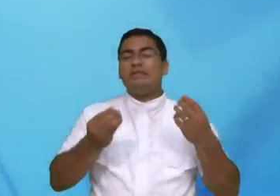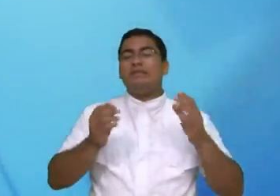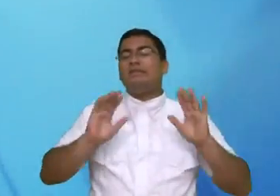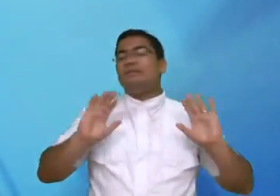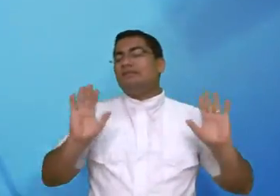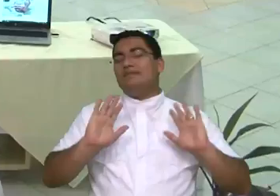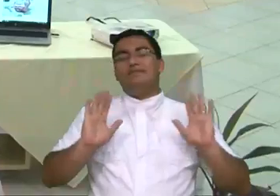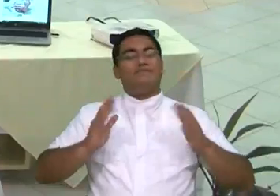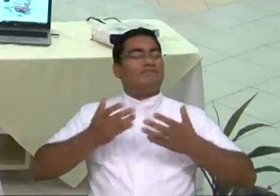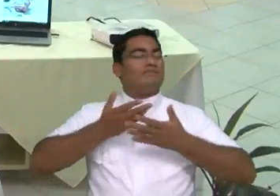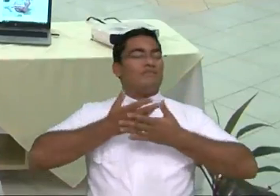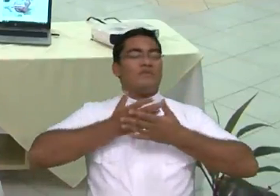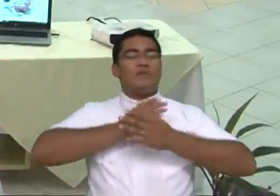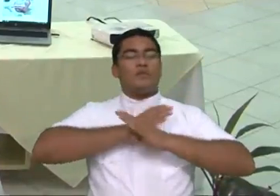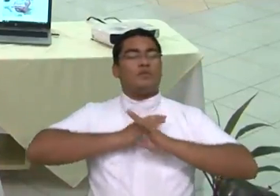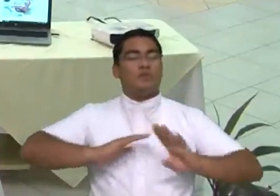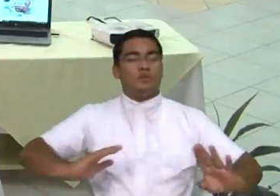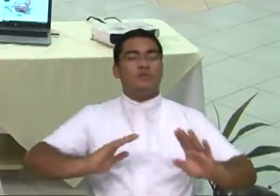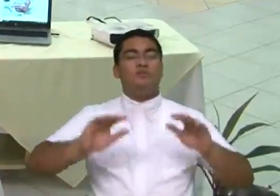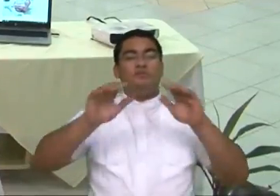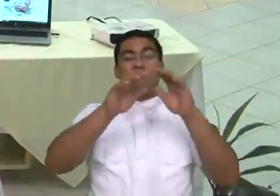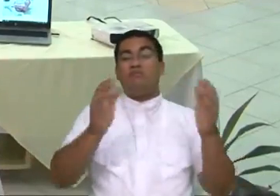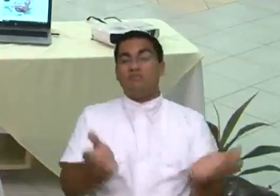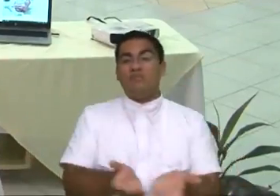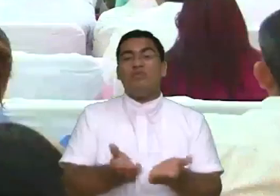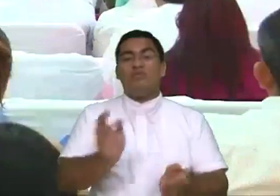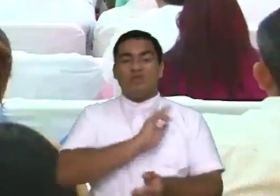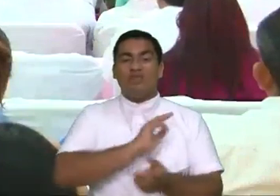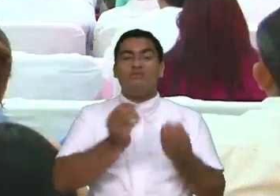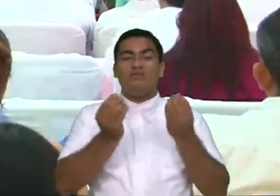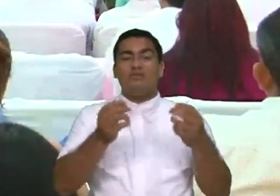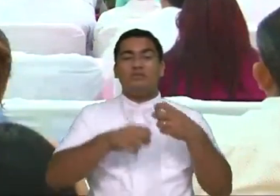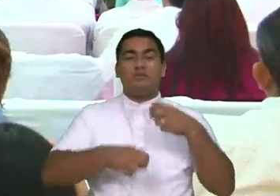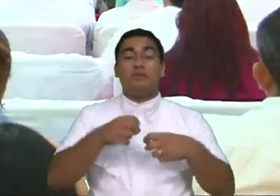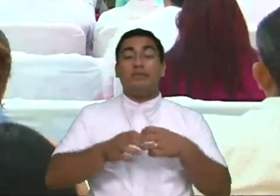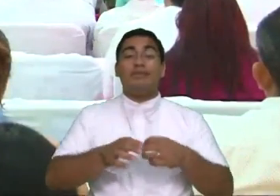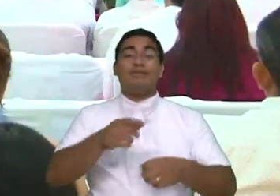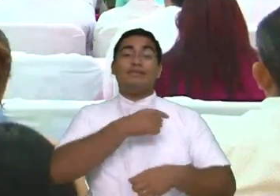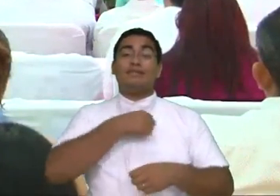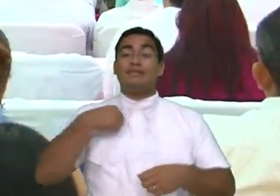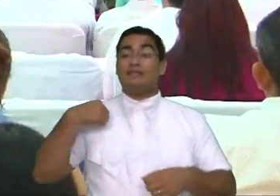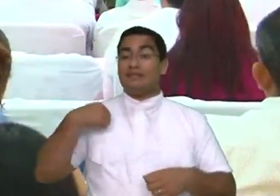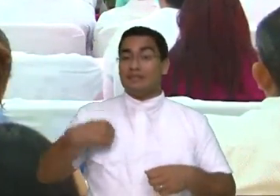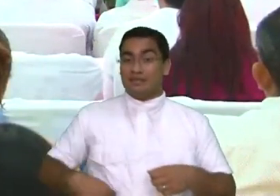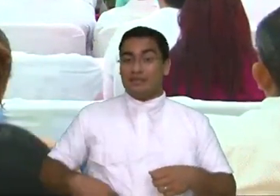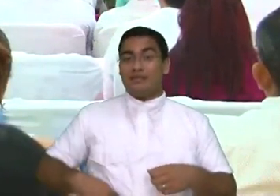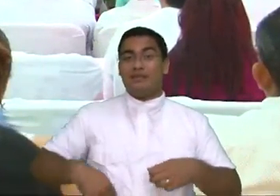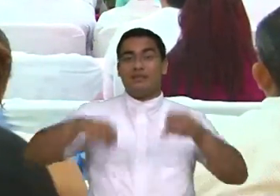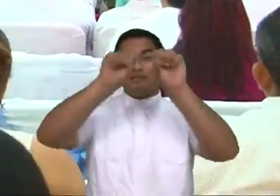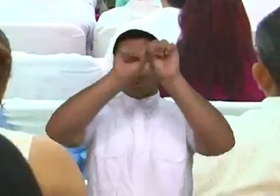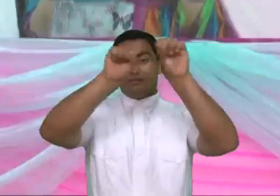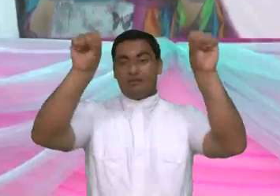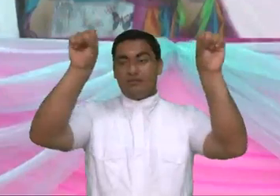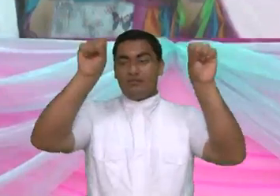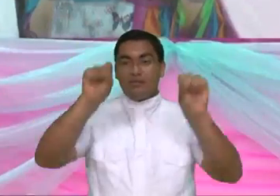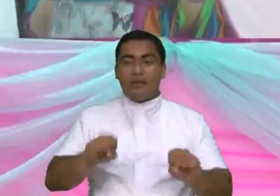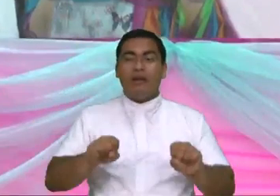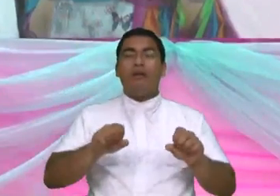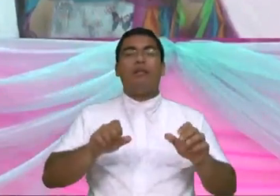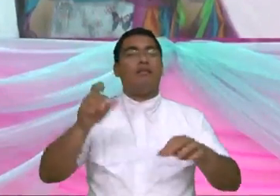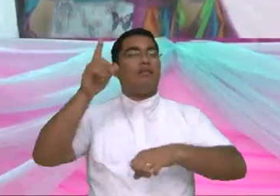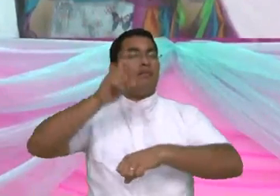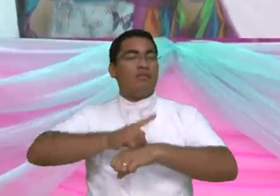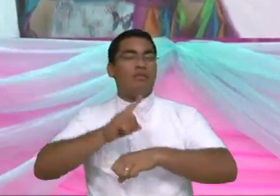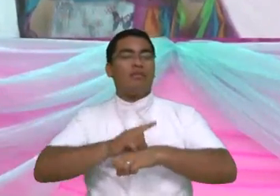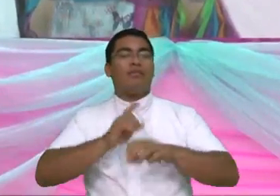todavía hay en el mundo. También mencionó que especialistas de China-Taiwán realizarán talleres con médicos de León, Chinandega, Estelí